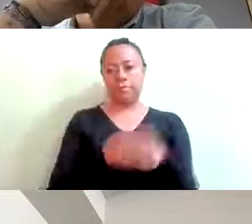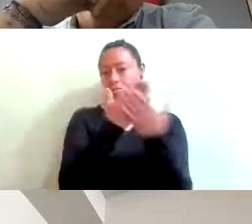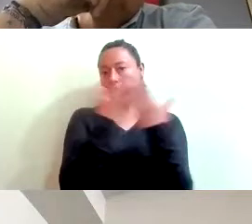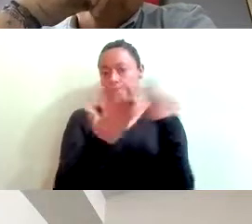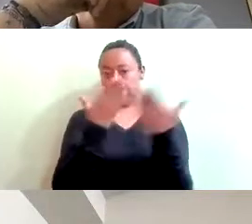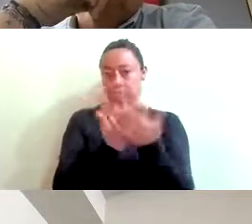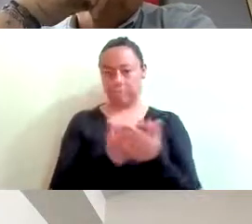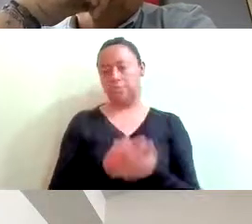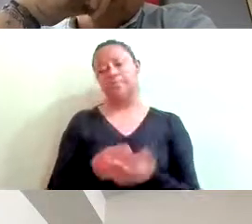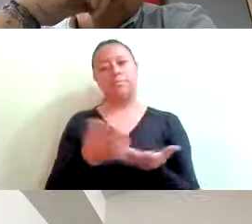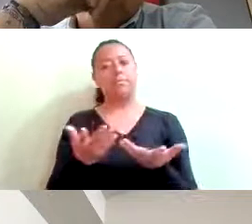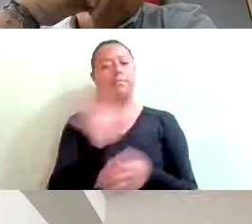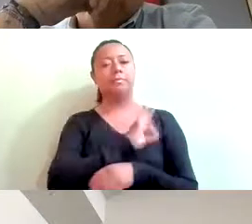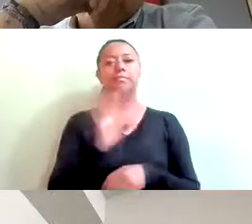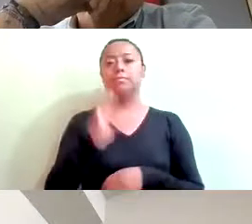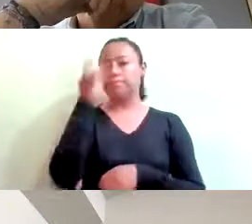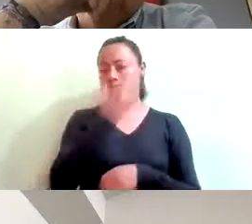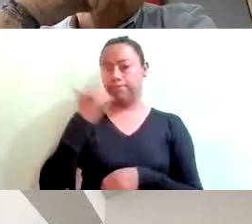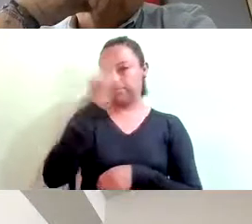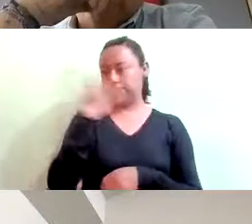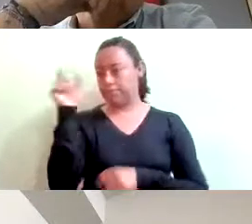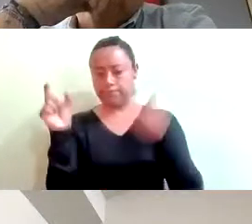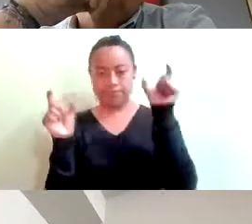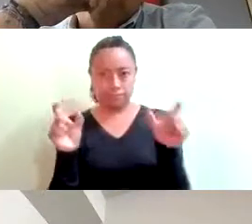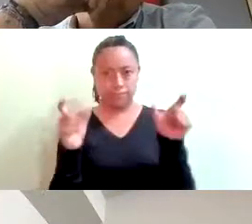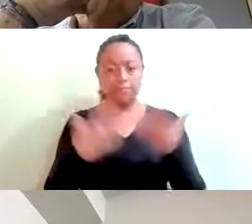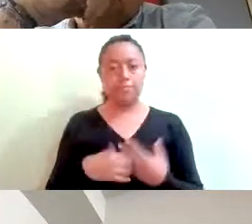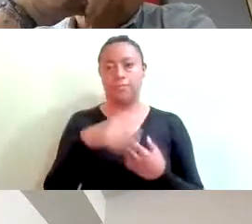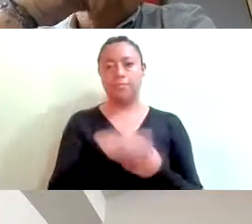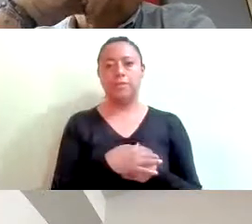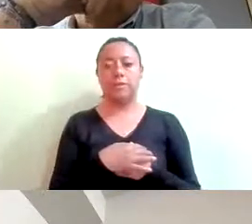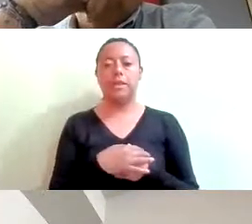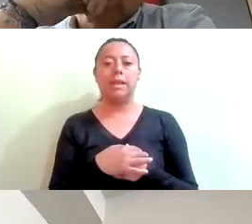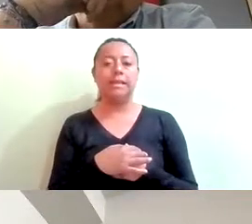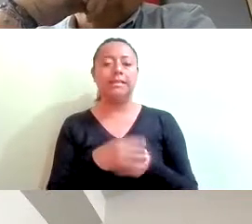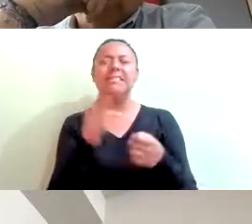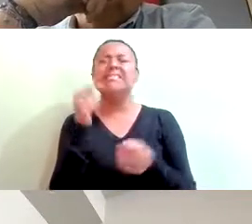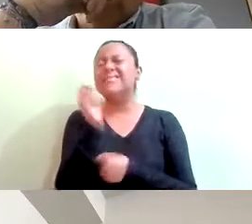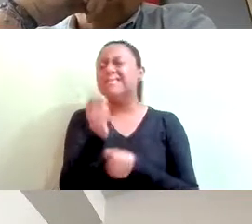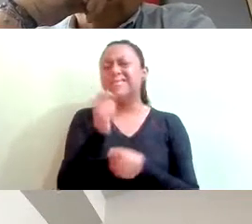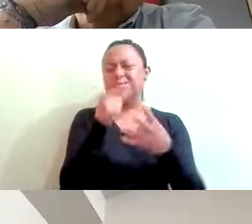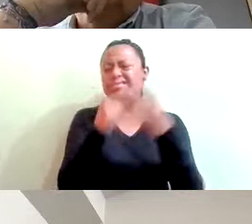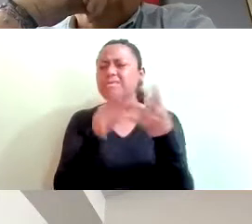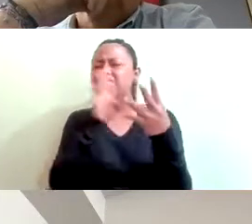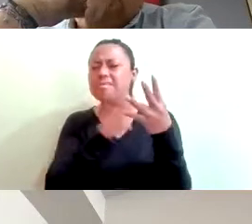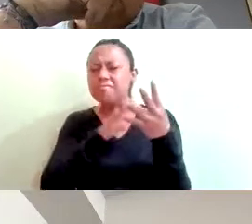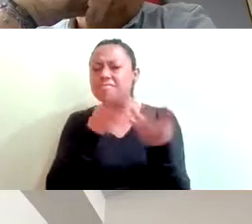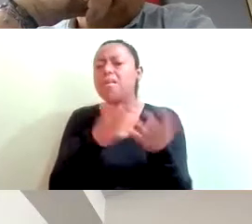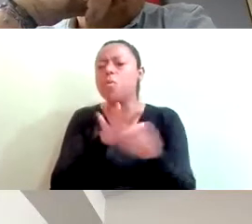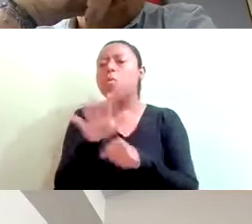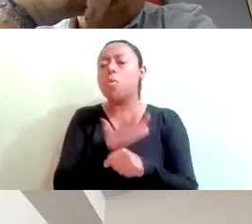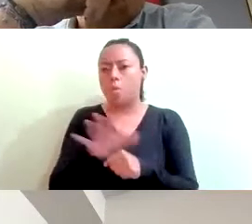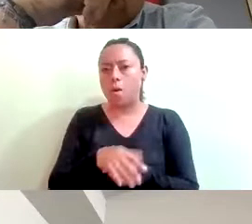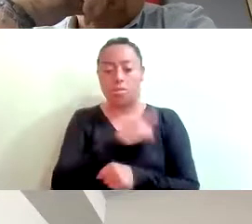se revise ese término desde el punto de vista criminológico y sustentar por qué estamos haciendo eso. ¿Por qué